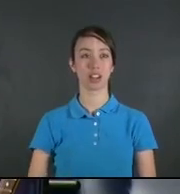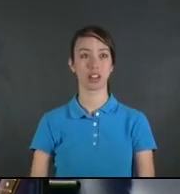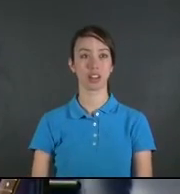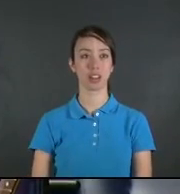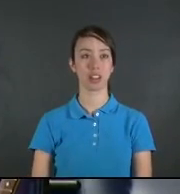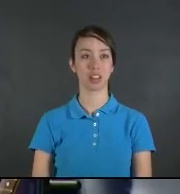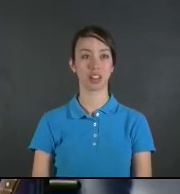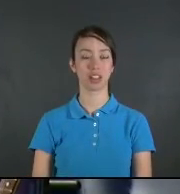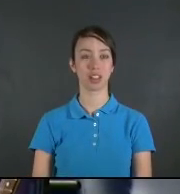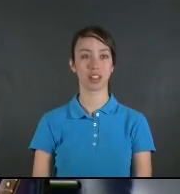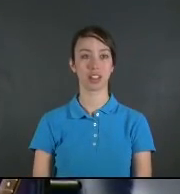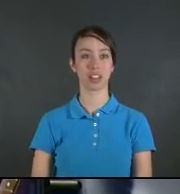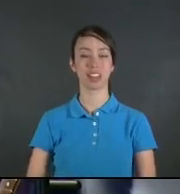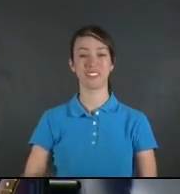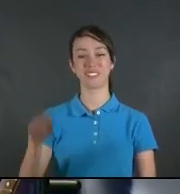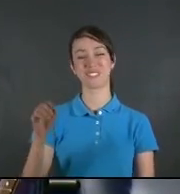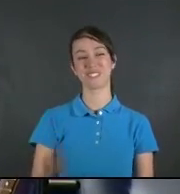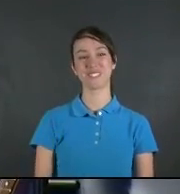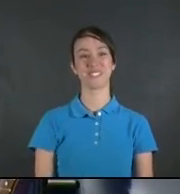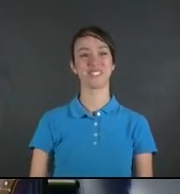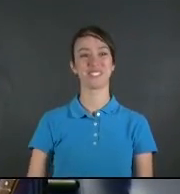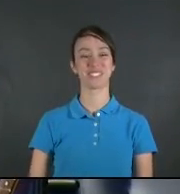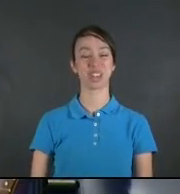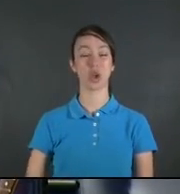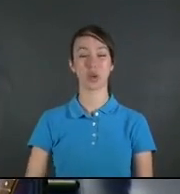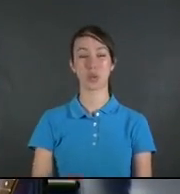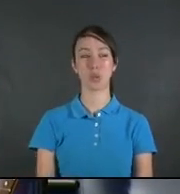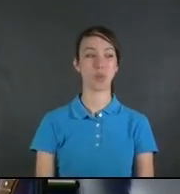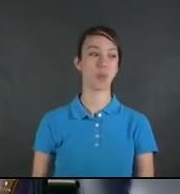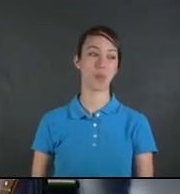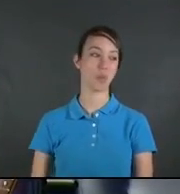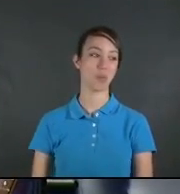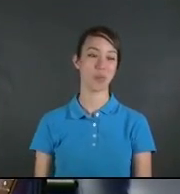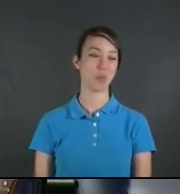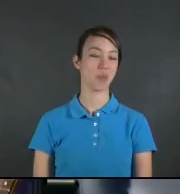enriquez ya reprendo en el nombre de